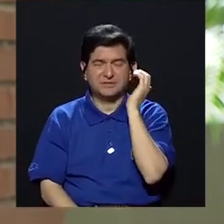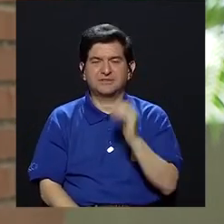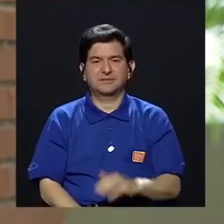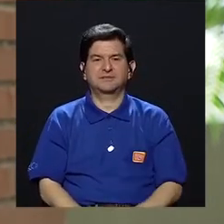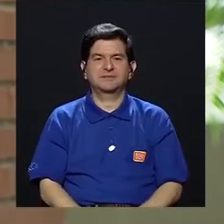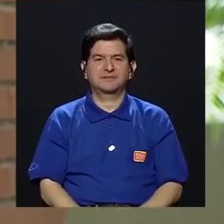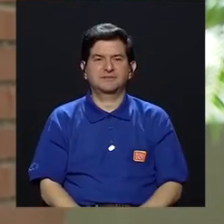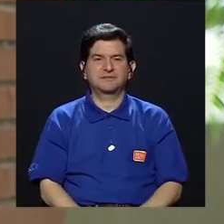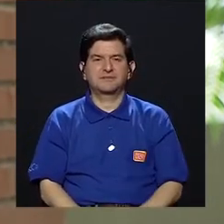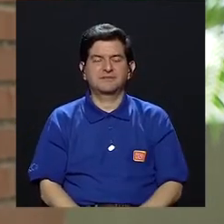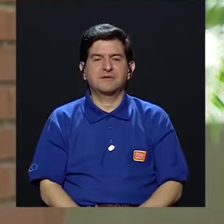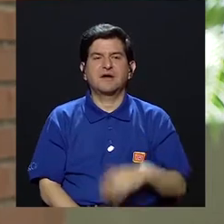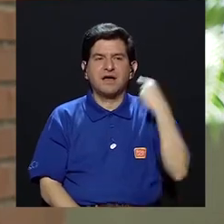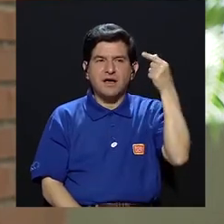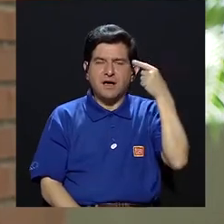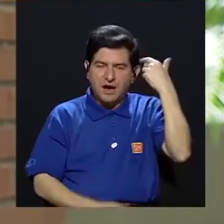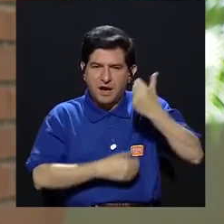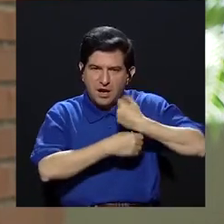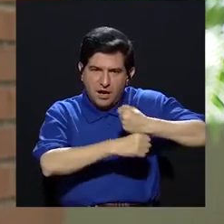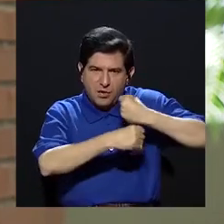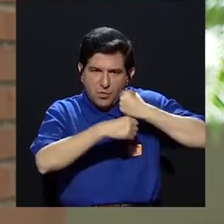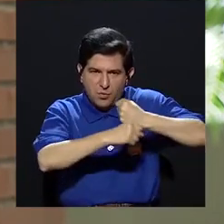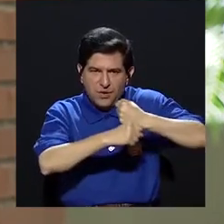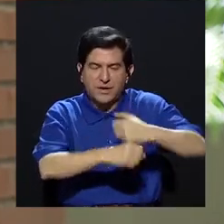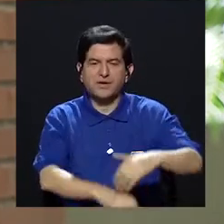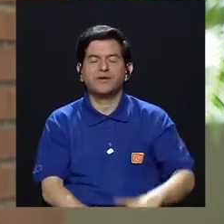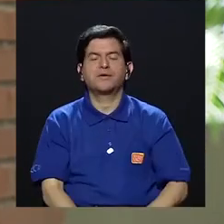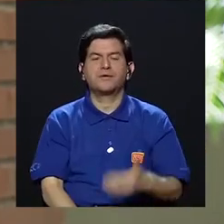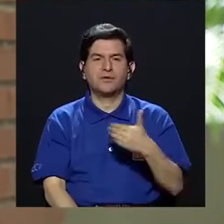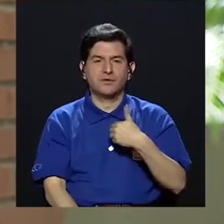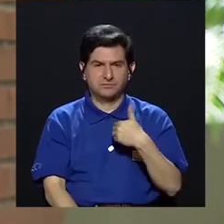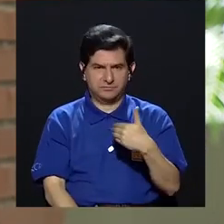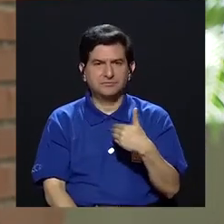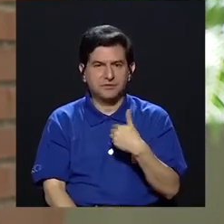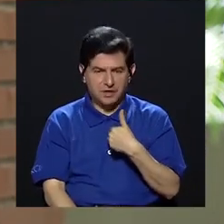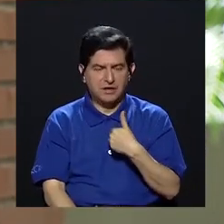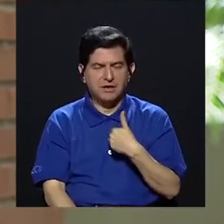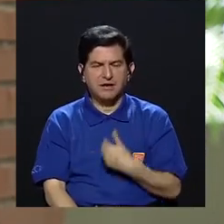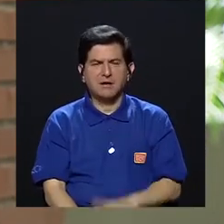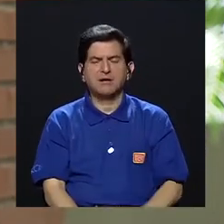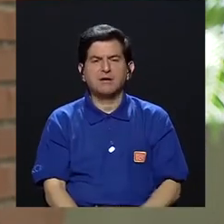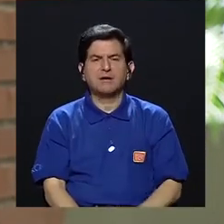que los gobiernos locales tienen